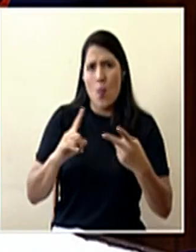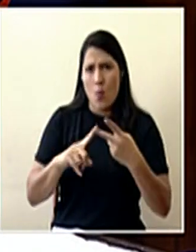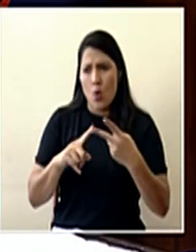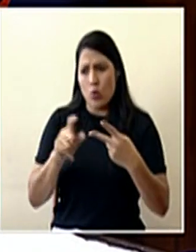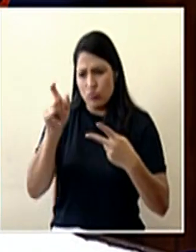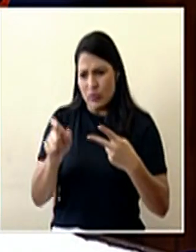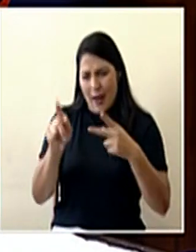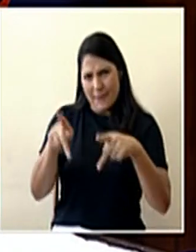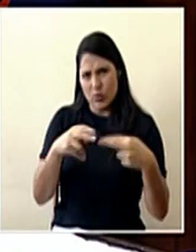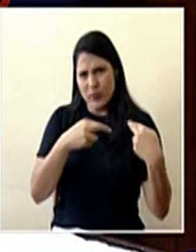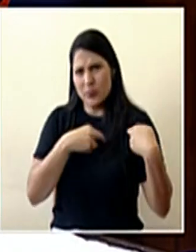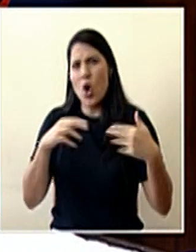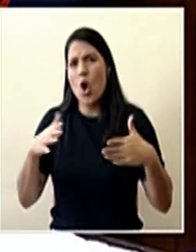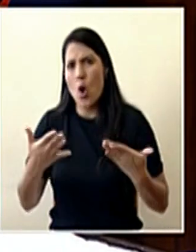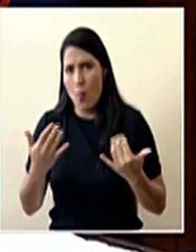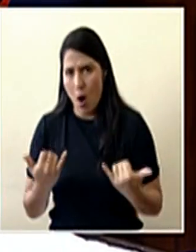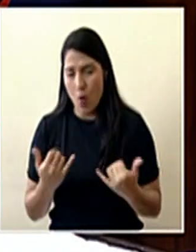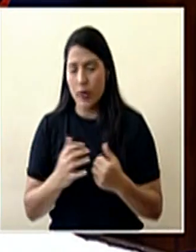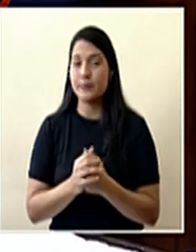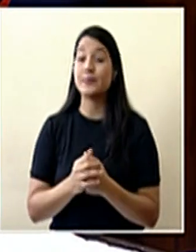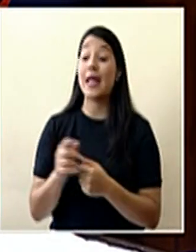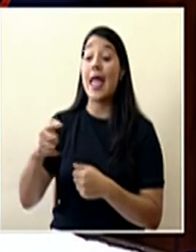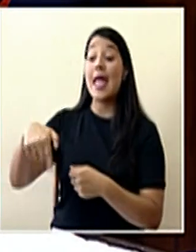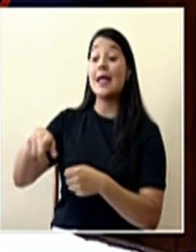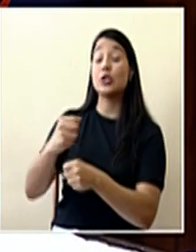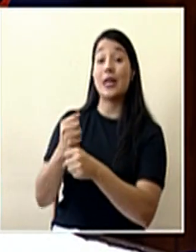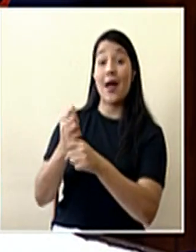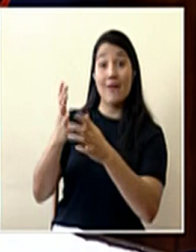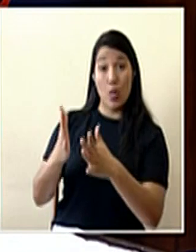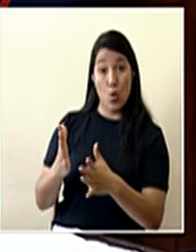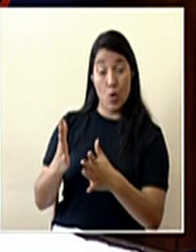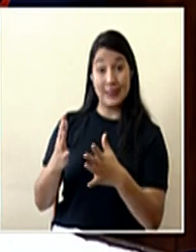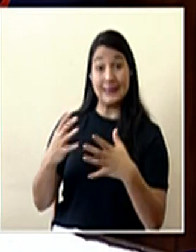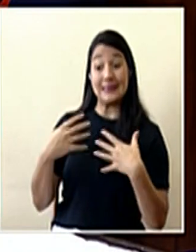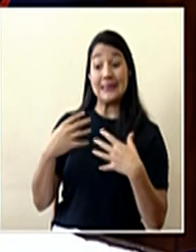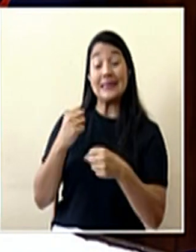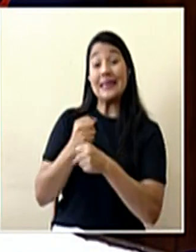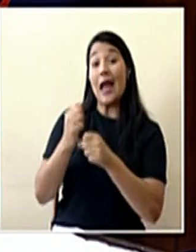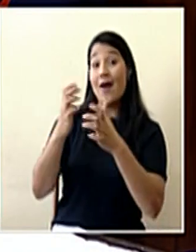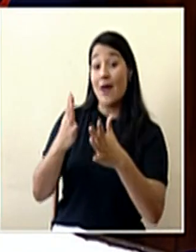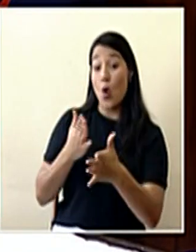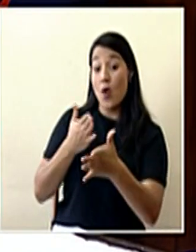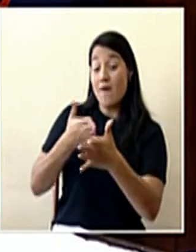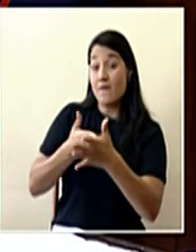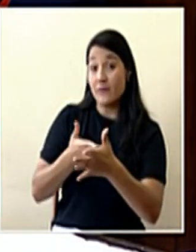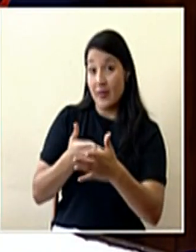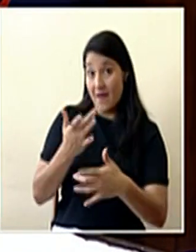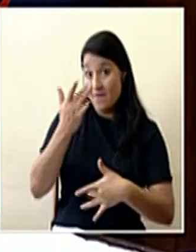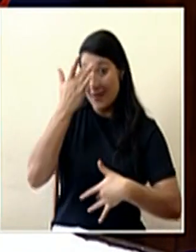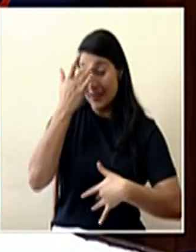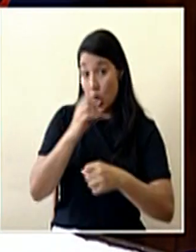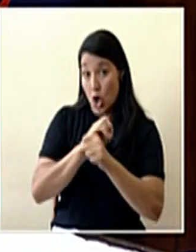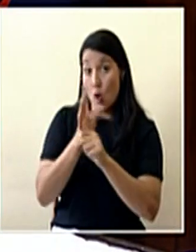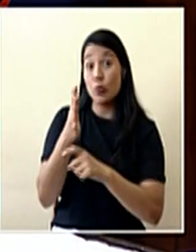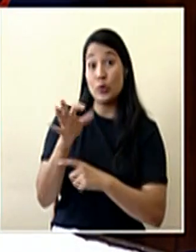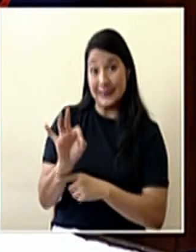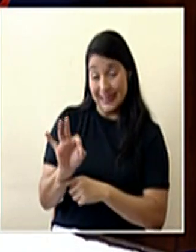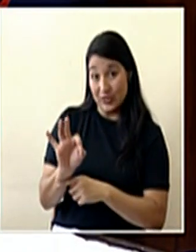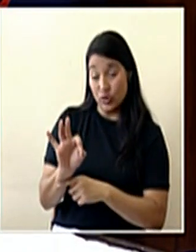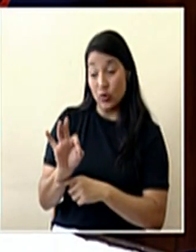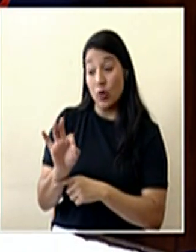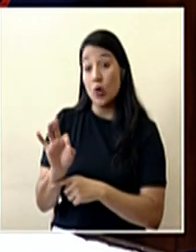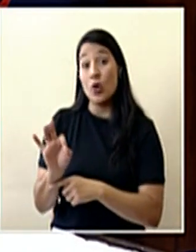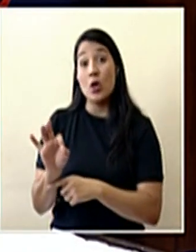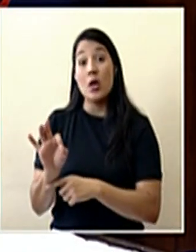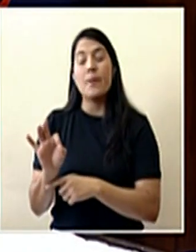los trabajadores, gracias a Dios, los funcionarios que han sido afectados por el COVID, de los 118 funcionarios, solamente 2